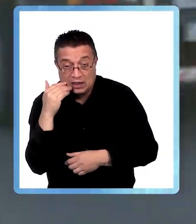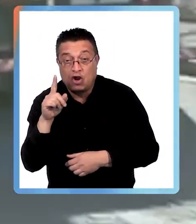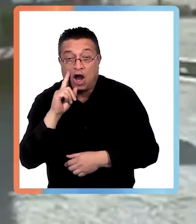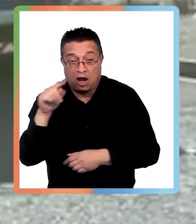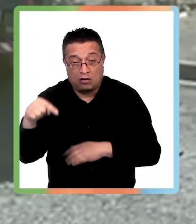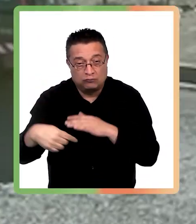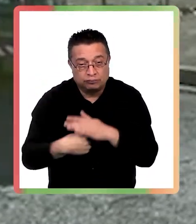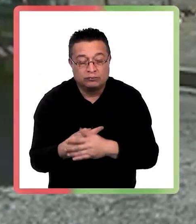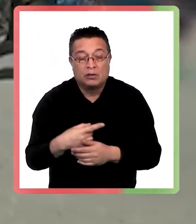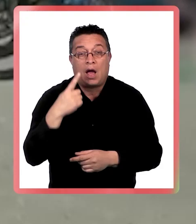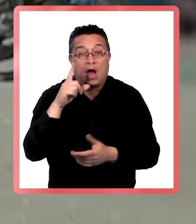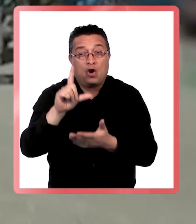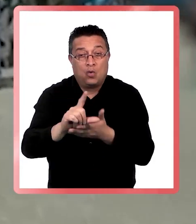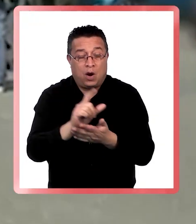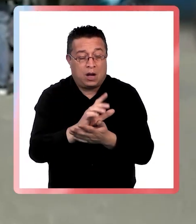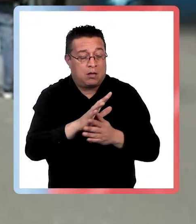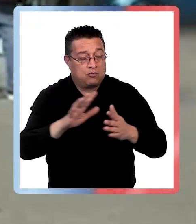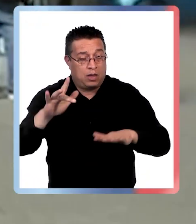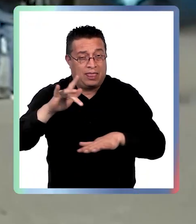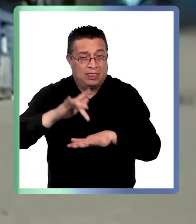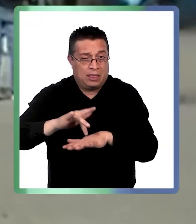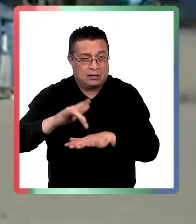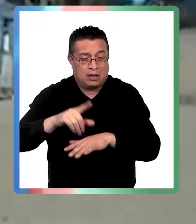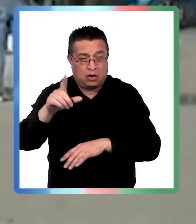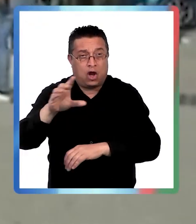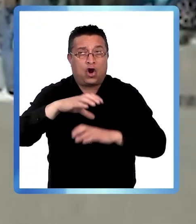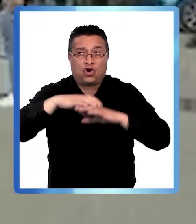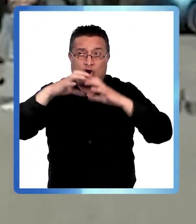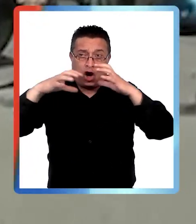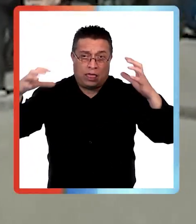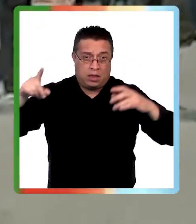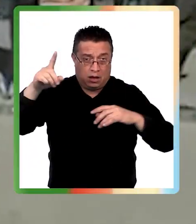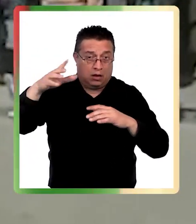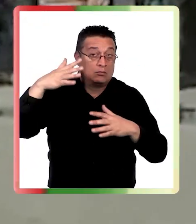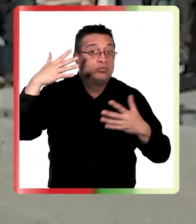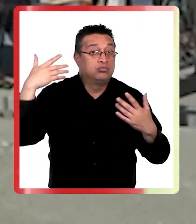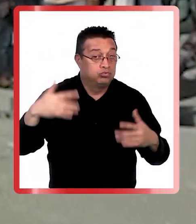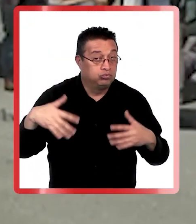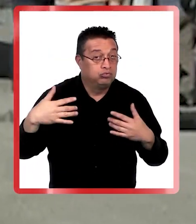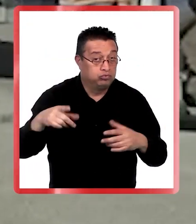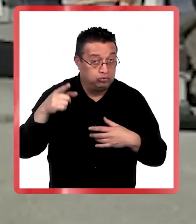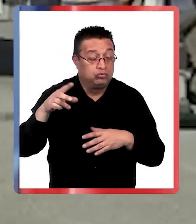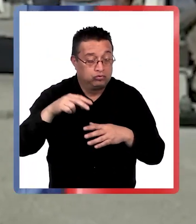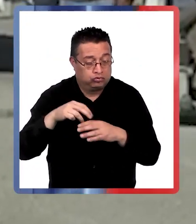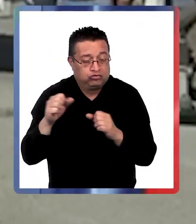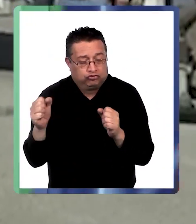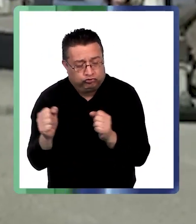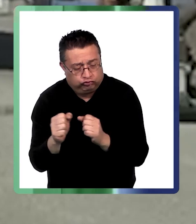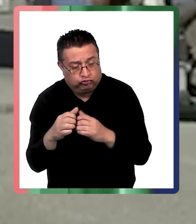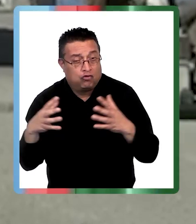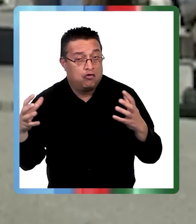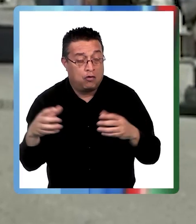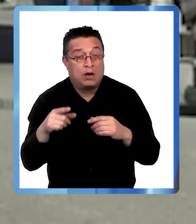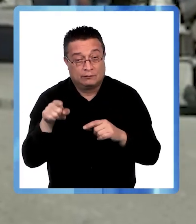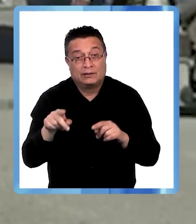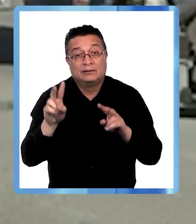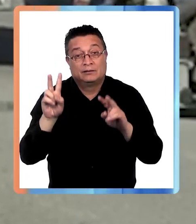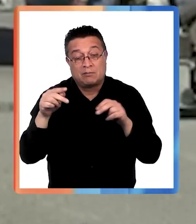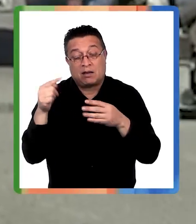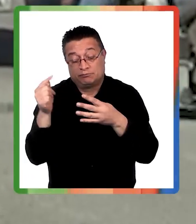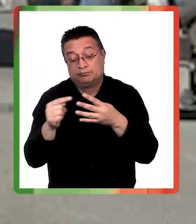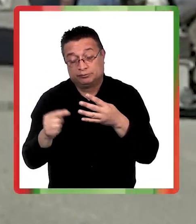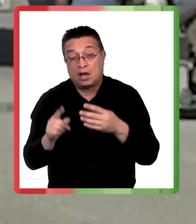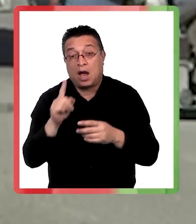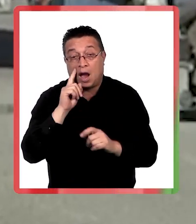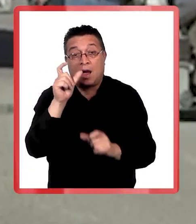personas atravesando lugares que son muy hostiles, la frontera aquí en la cordillera, imaginémonos. Entonces nos pasan cosas como las que usted menciona. O